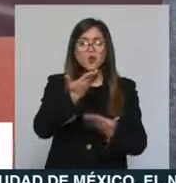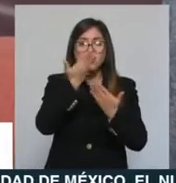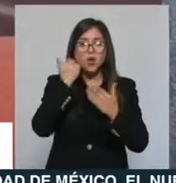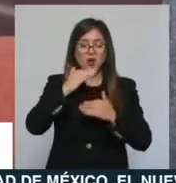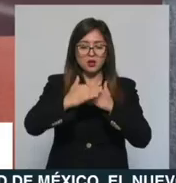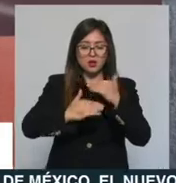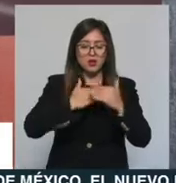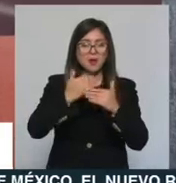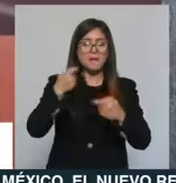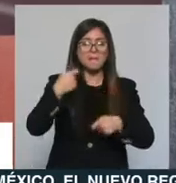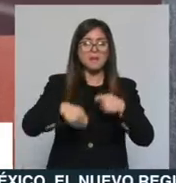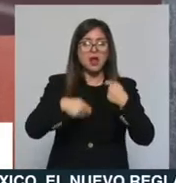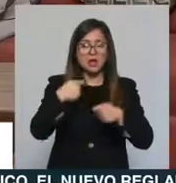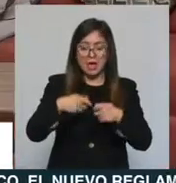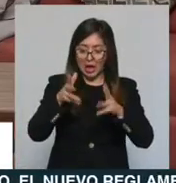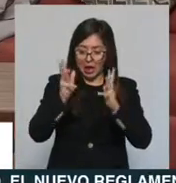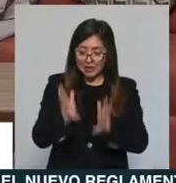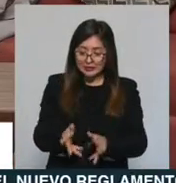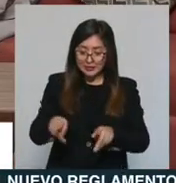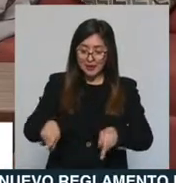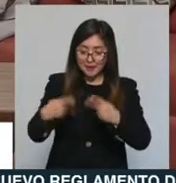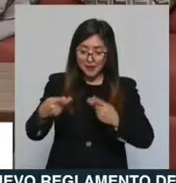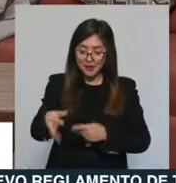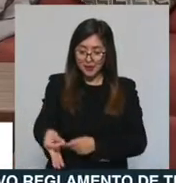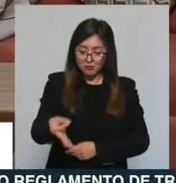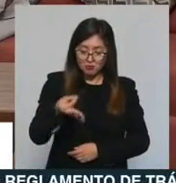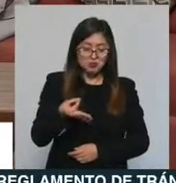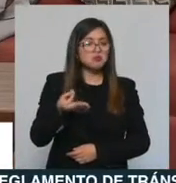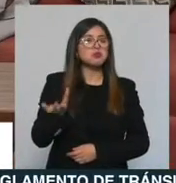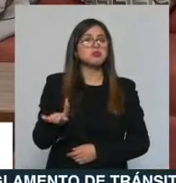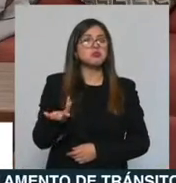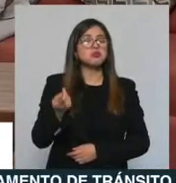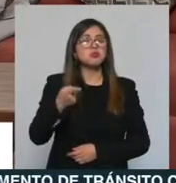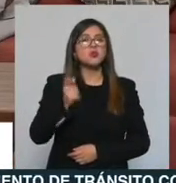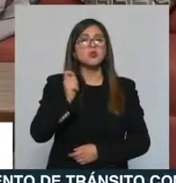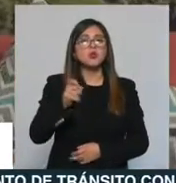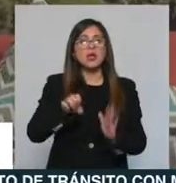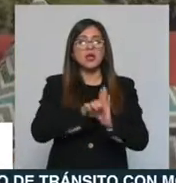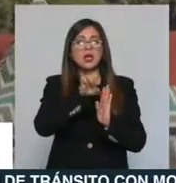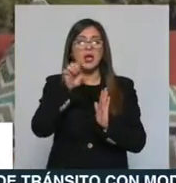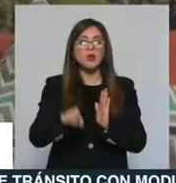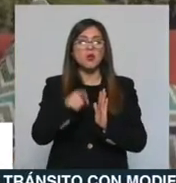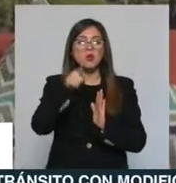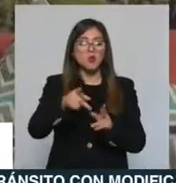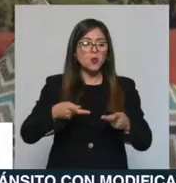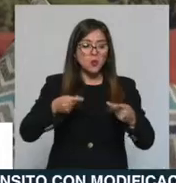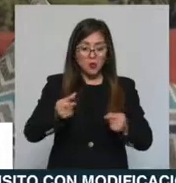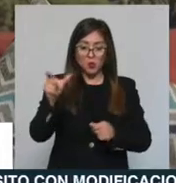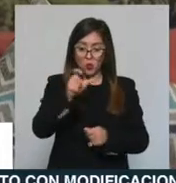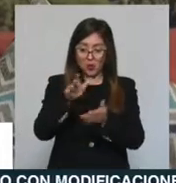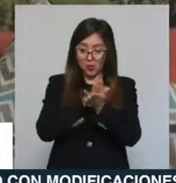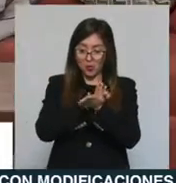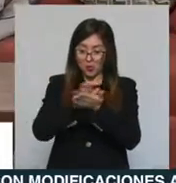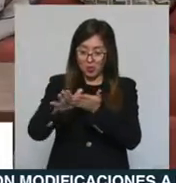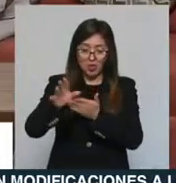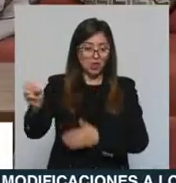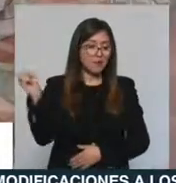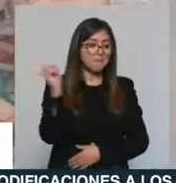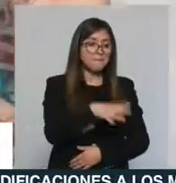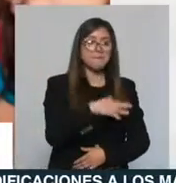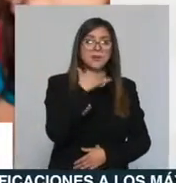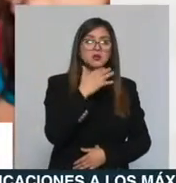plástico, te lo llevas tal cual y no estás dejando un desperdicio después de todo esto,